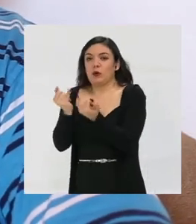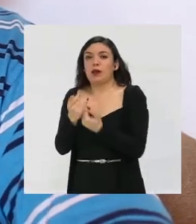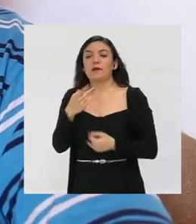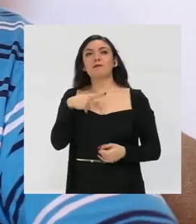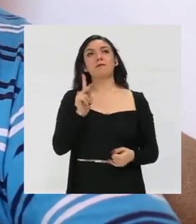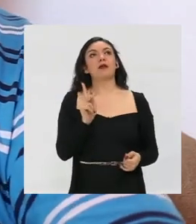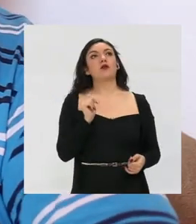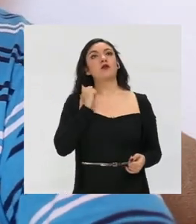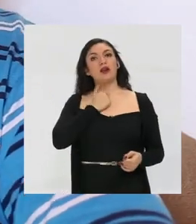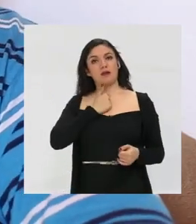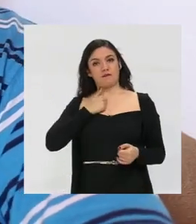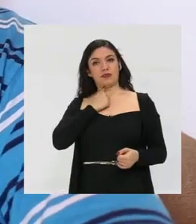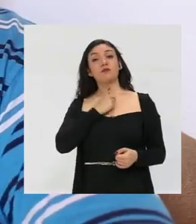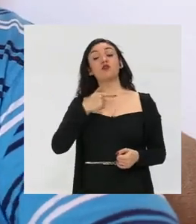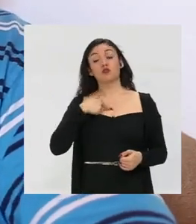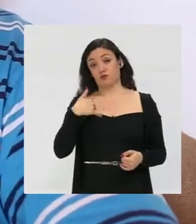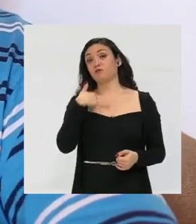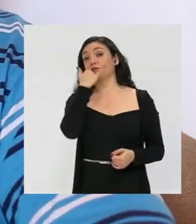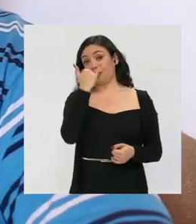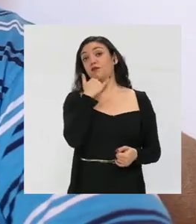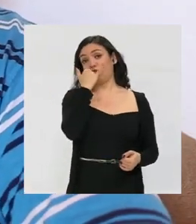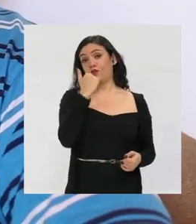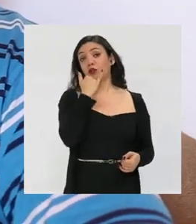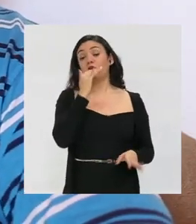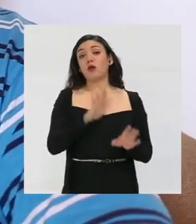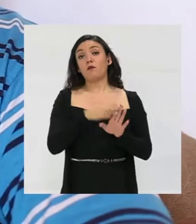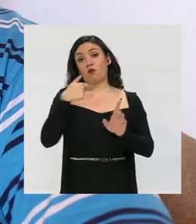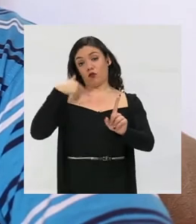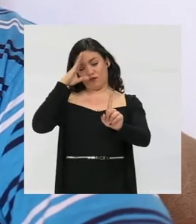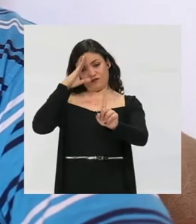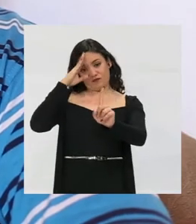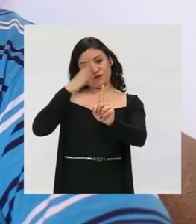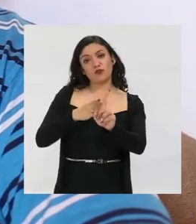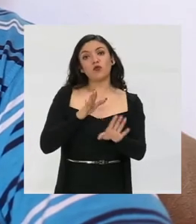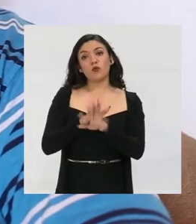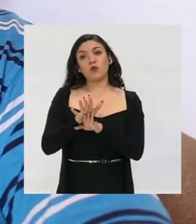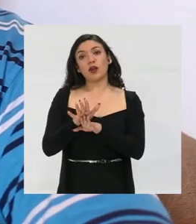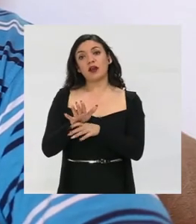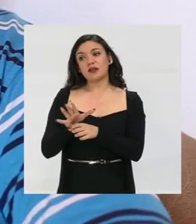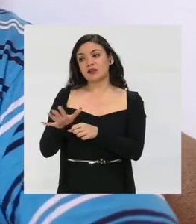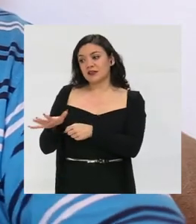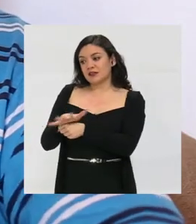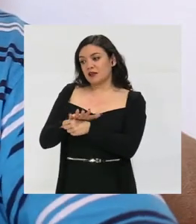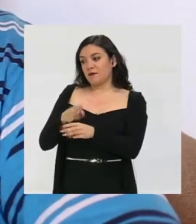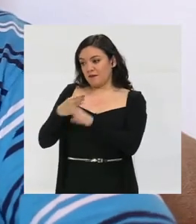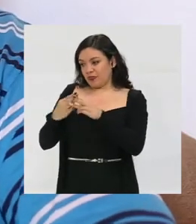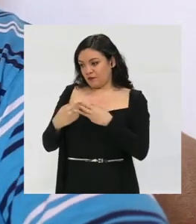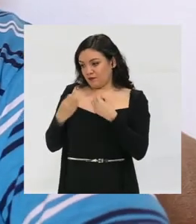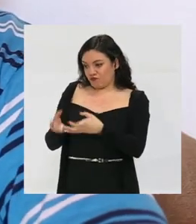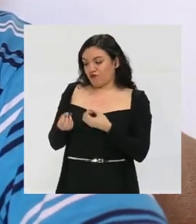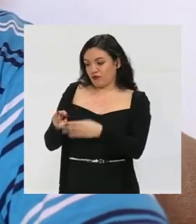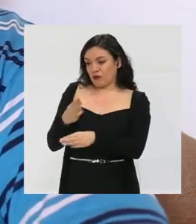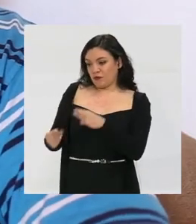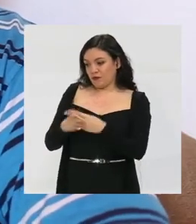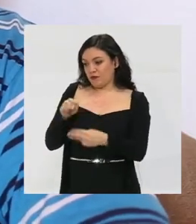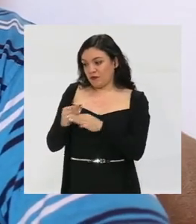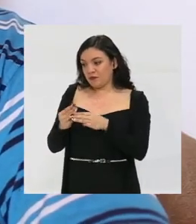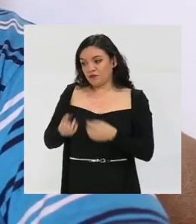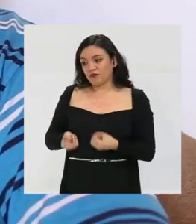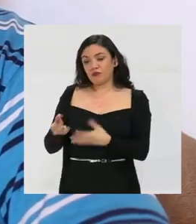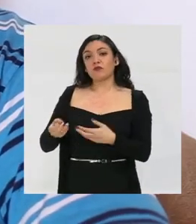nada. Lamentablemente, como yo les digo, me equivoqué, porque me enfoqué en llenar esas satisfacciones materiales